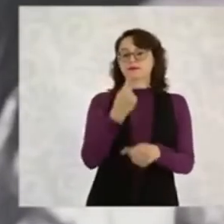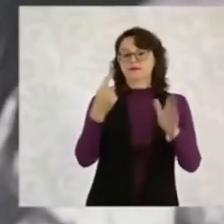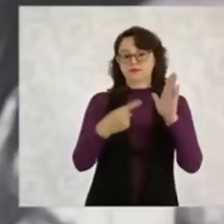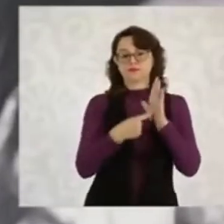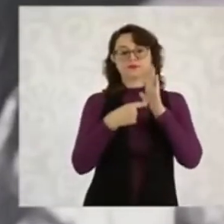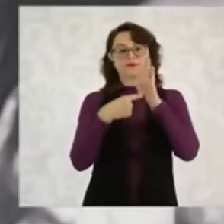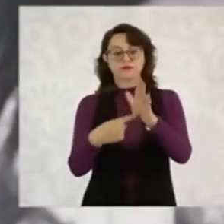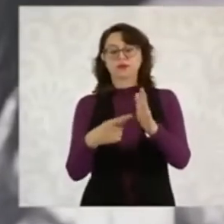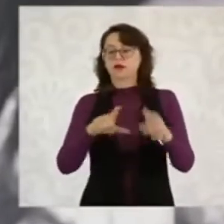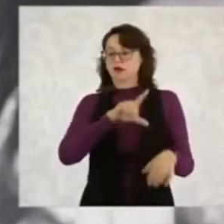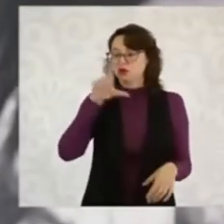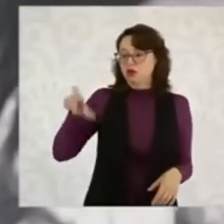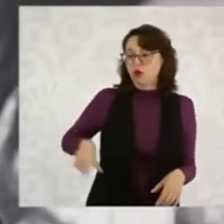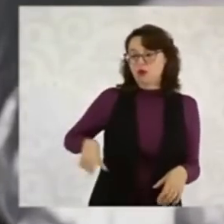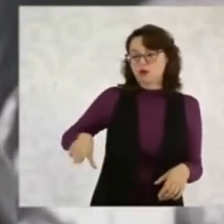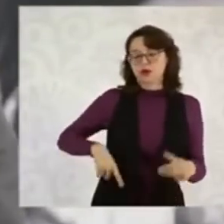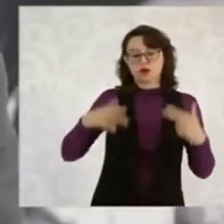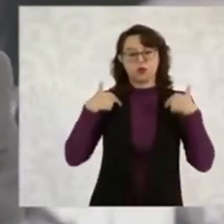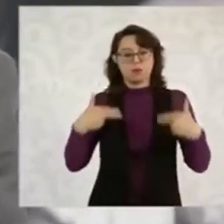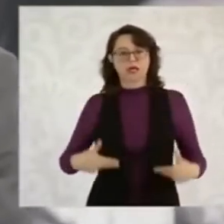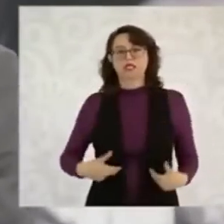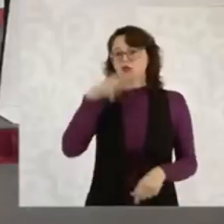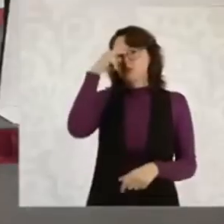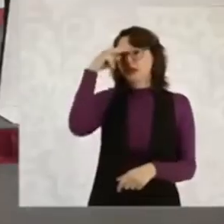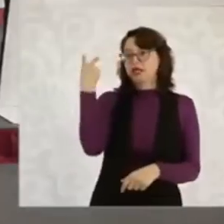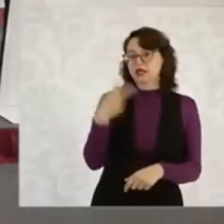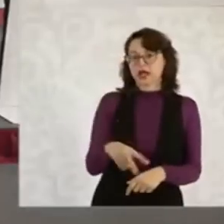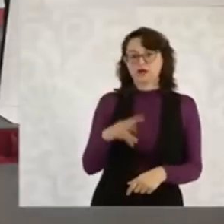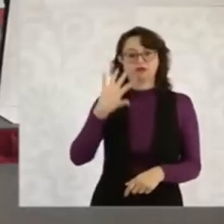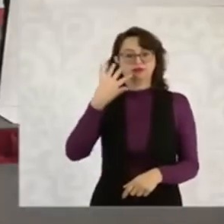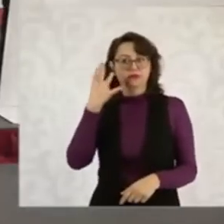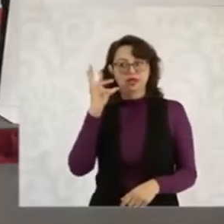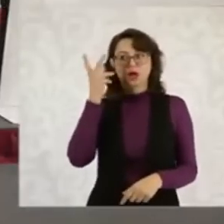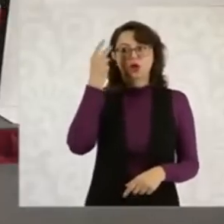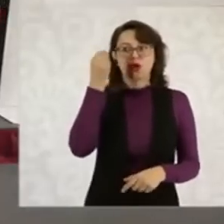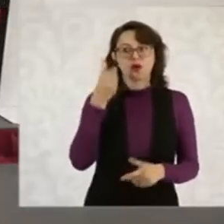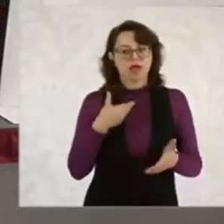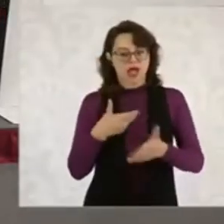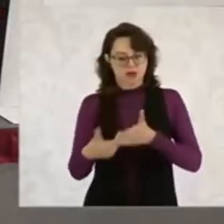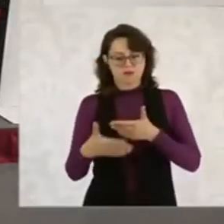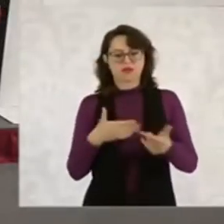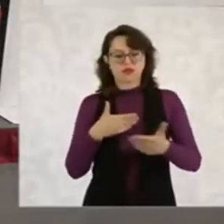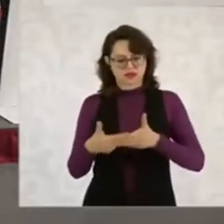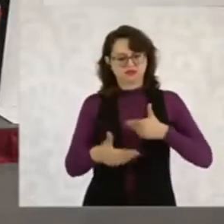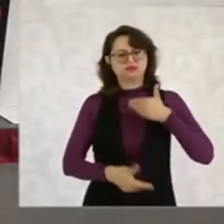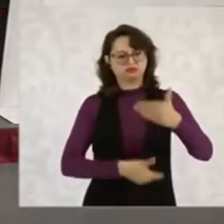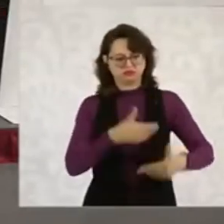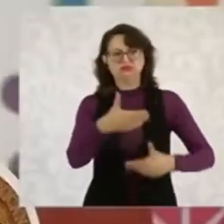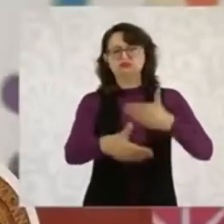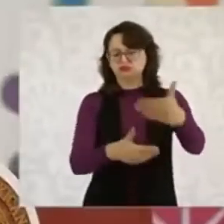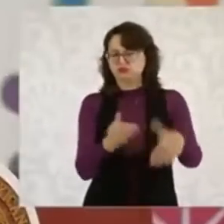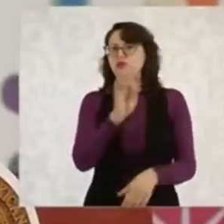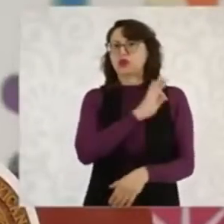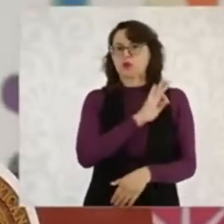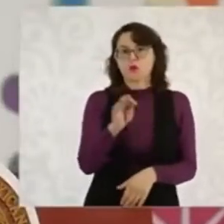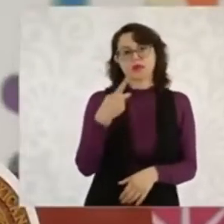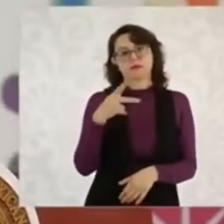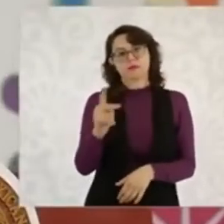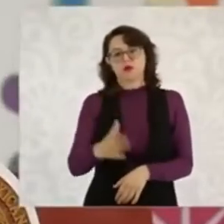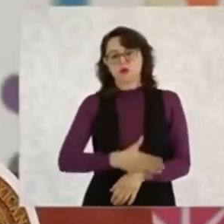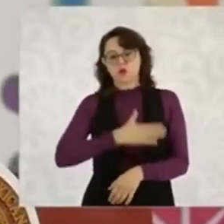humanismo mexicano la innovación tecnológica no tiene por qué estar reñida con la justicia